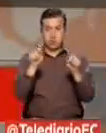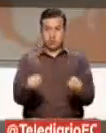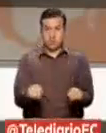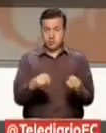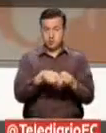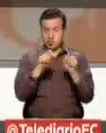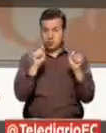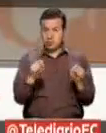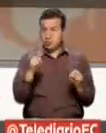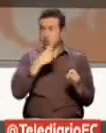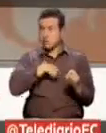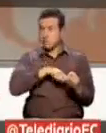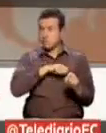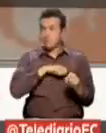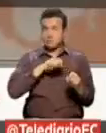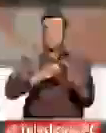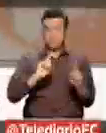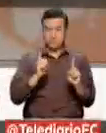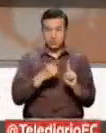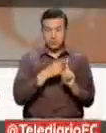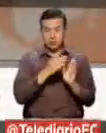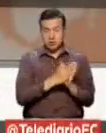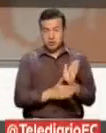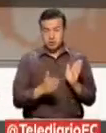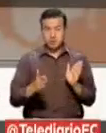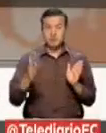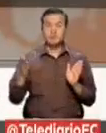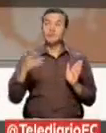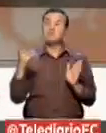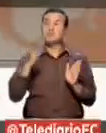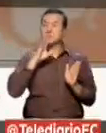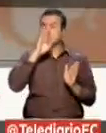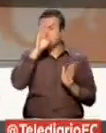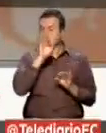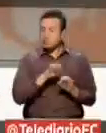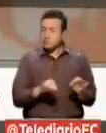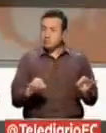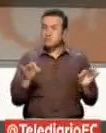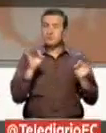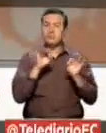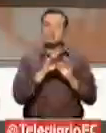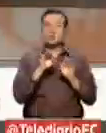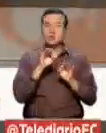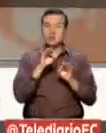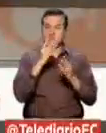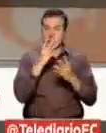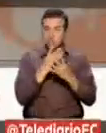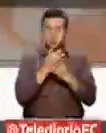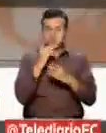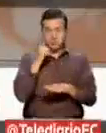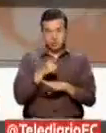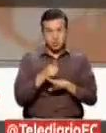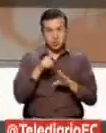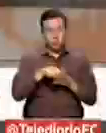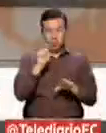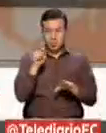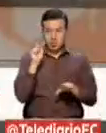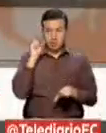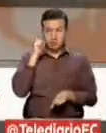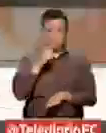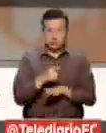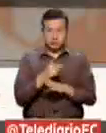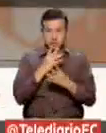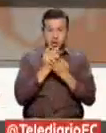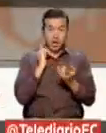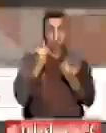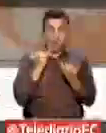con España pasaría a dar paso a una extradición siempre y cuando exista una prisión en firme. Técnicamente, hasta la presente fecha